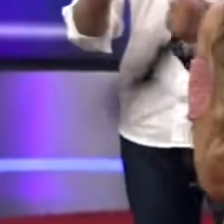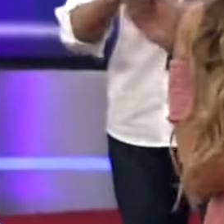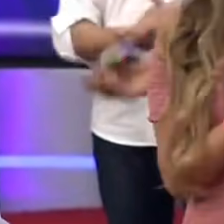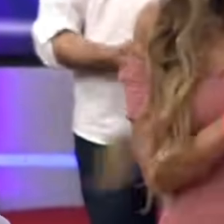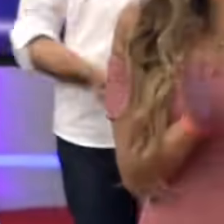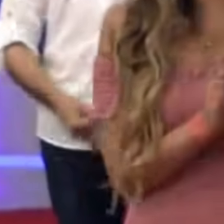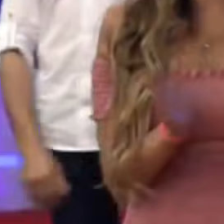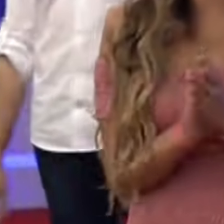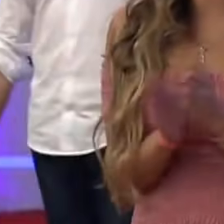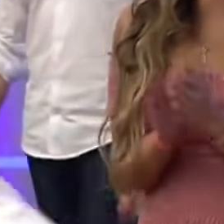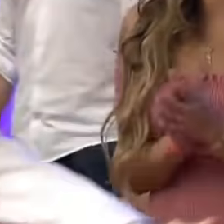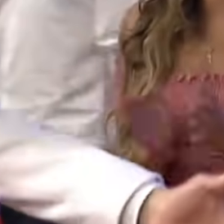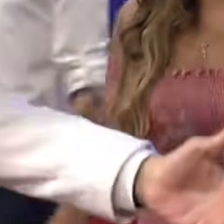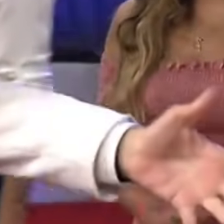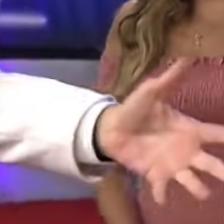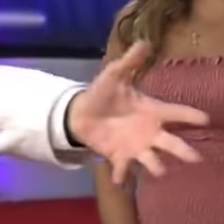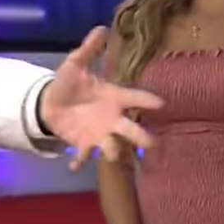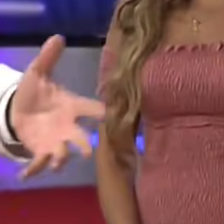Chavana.